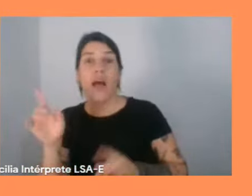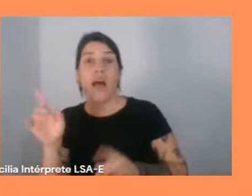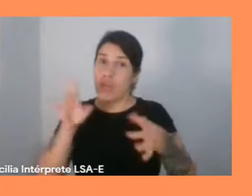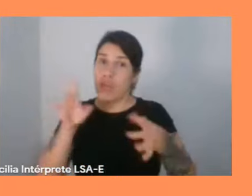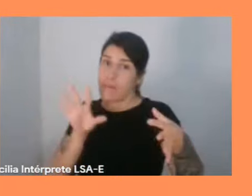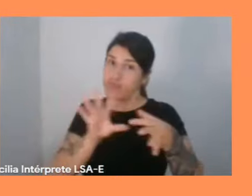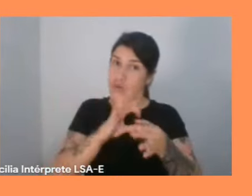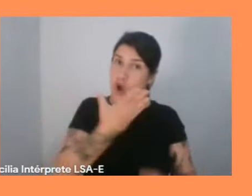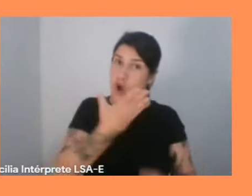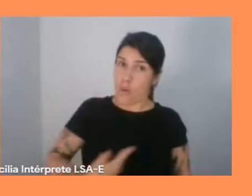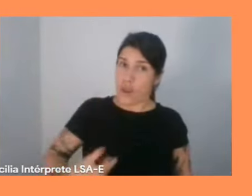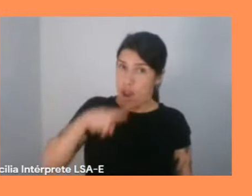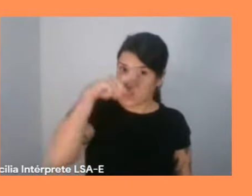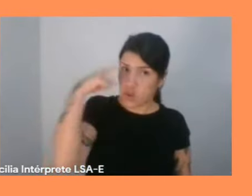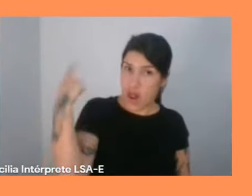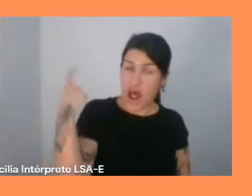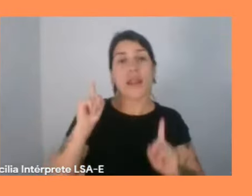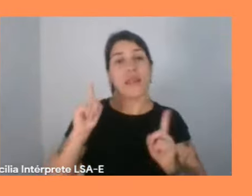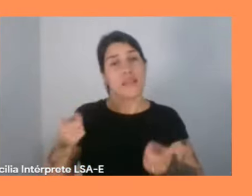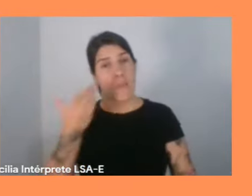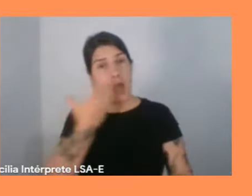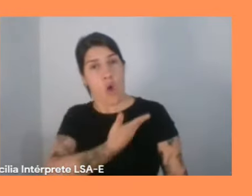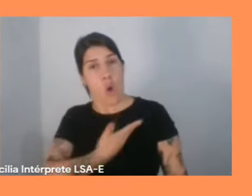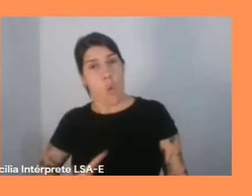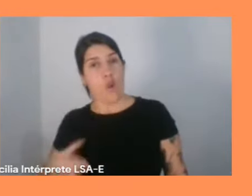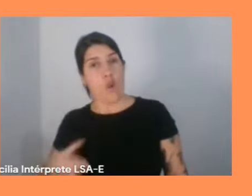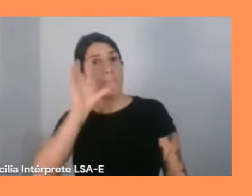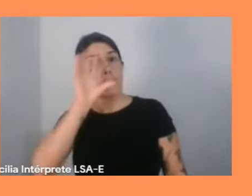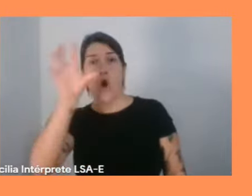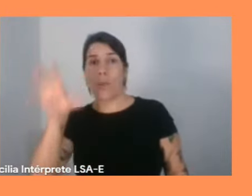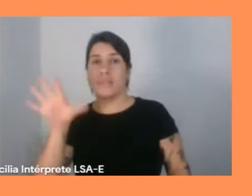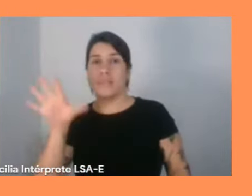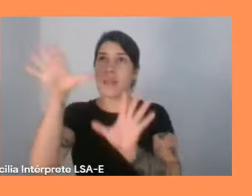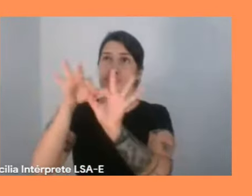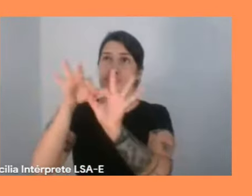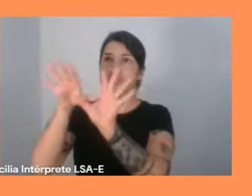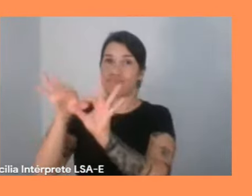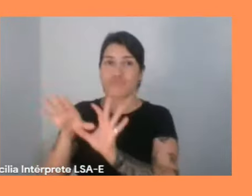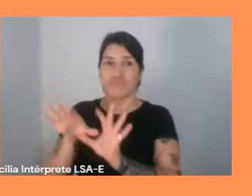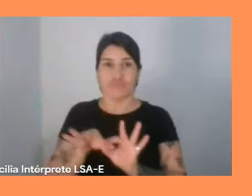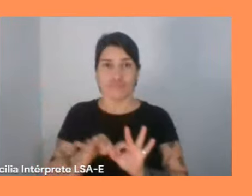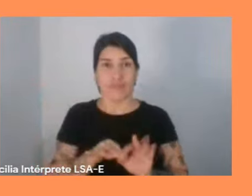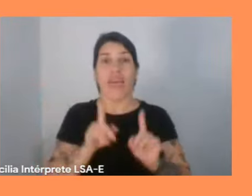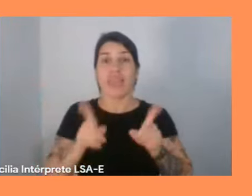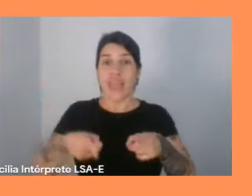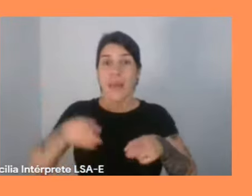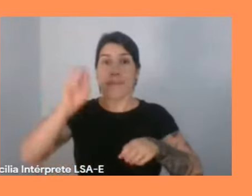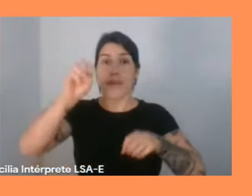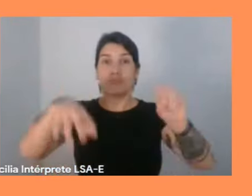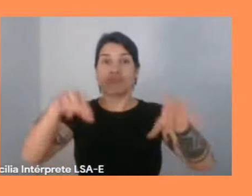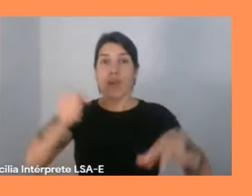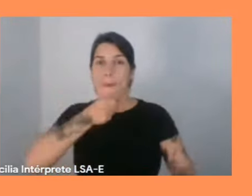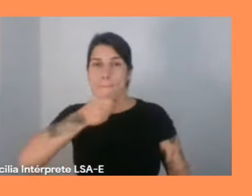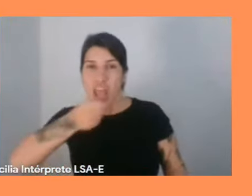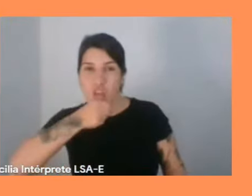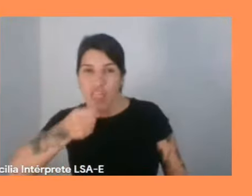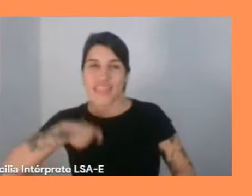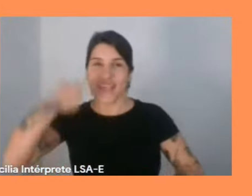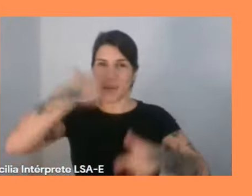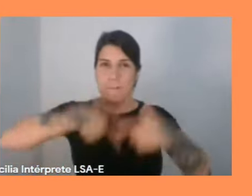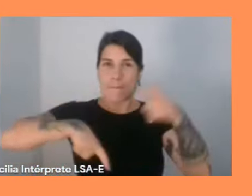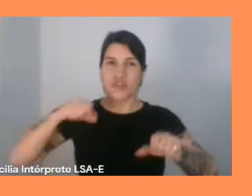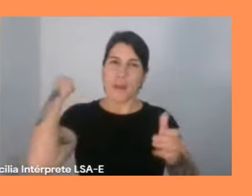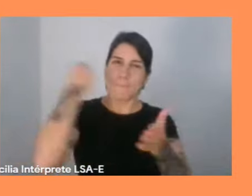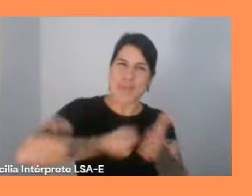provinciales. También hay periodistas, militantes de organizaciones sociales, profesionales, educadoras populares,